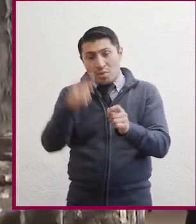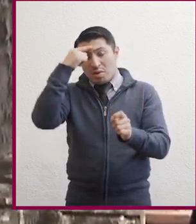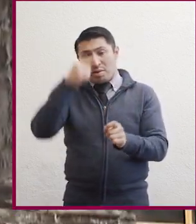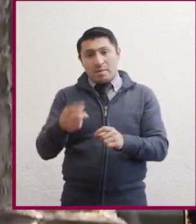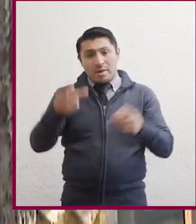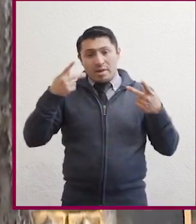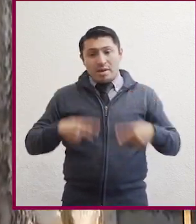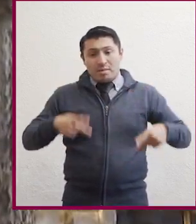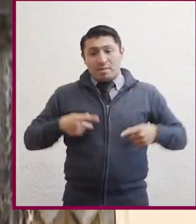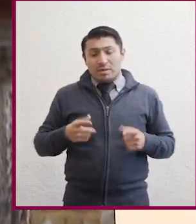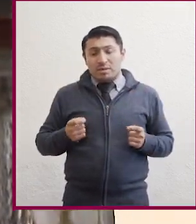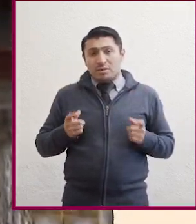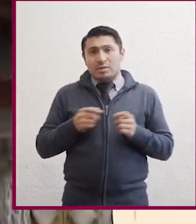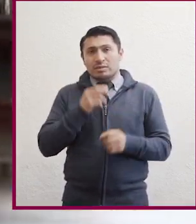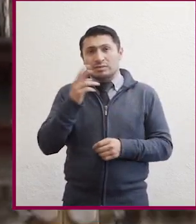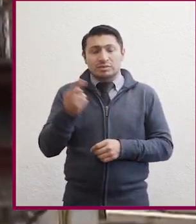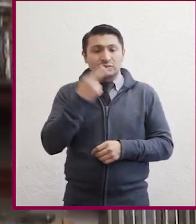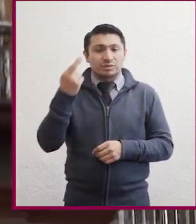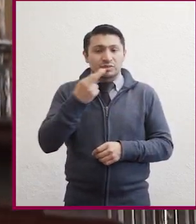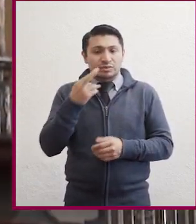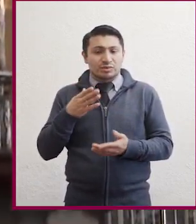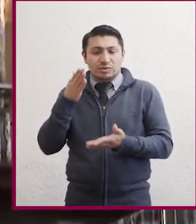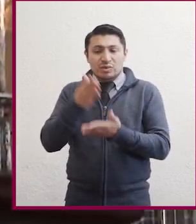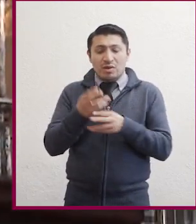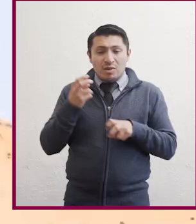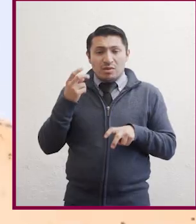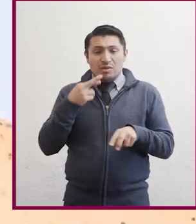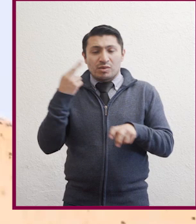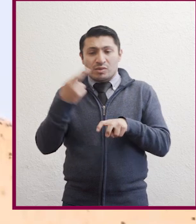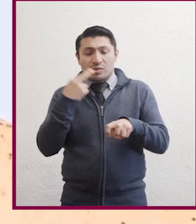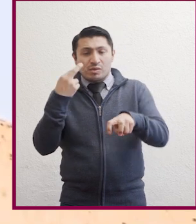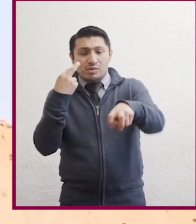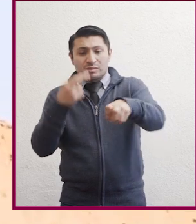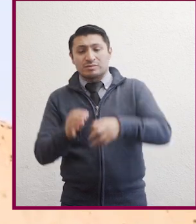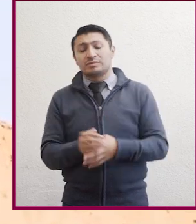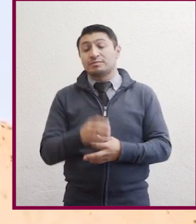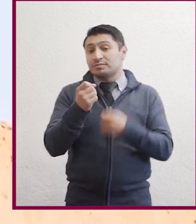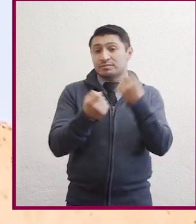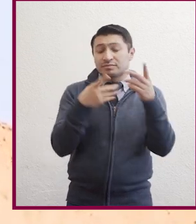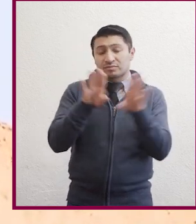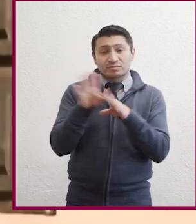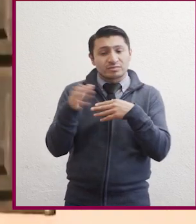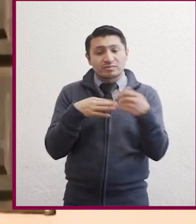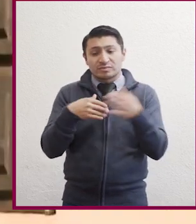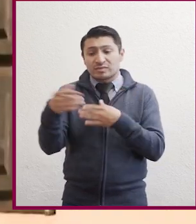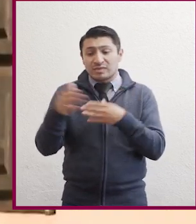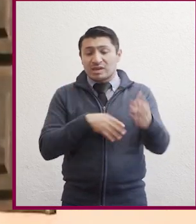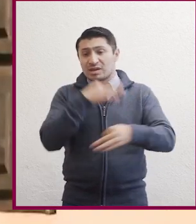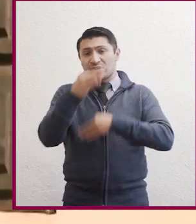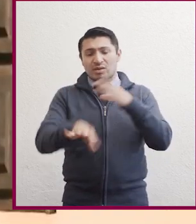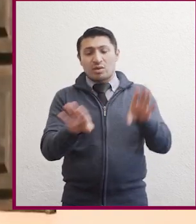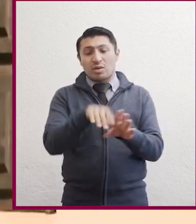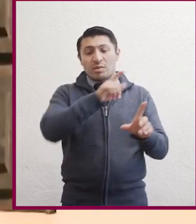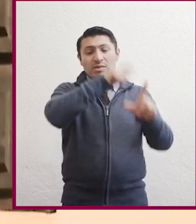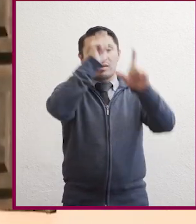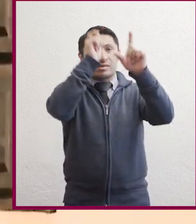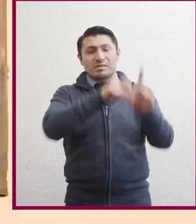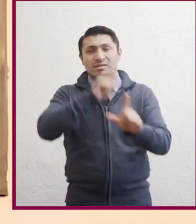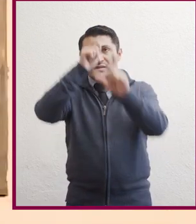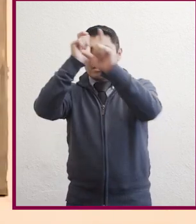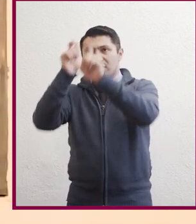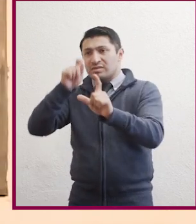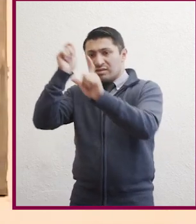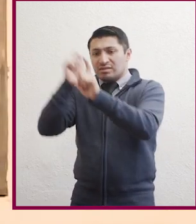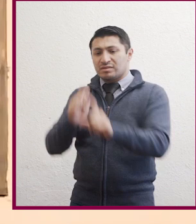caminantes pudieran rezarlo durante el viaje al santuario. Algunas son de factura más moderna y todas lucen relieves